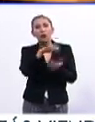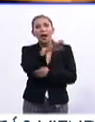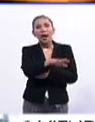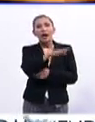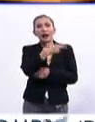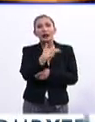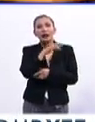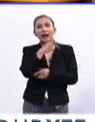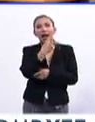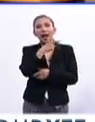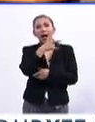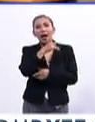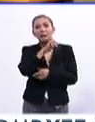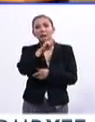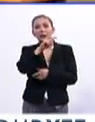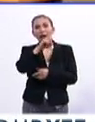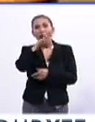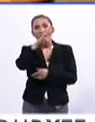darmstadt